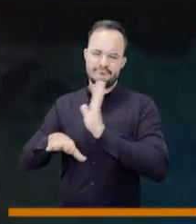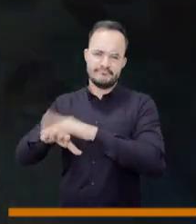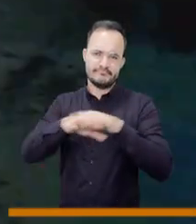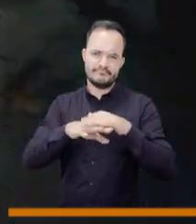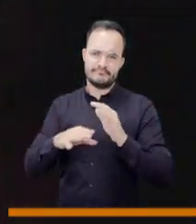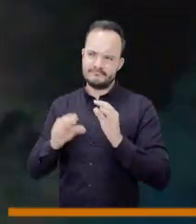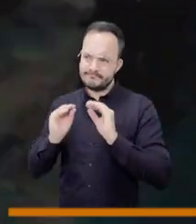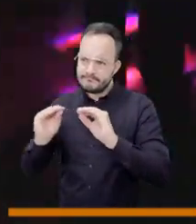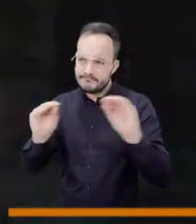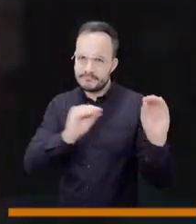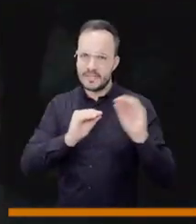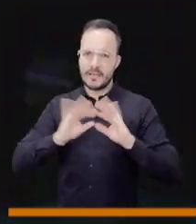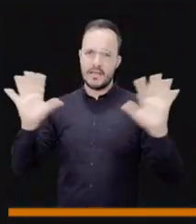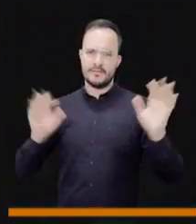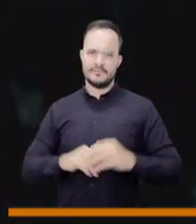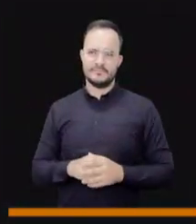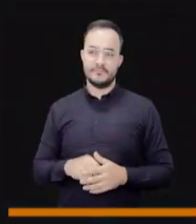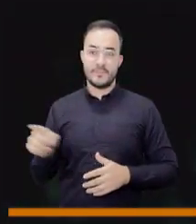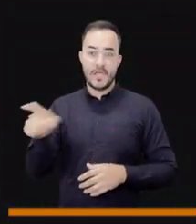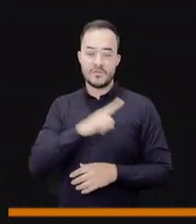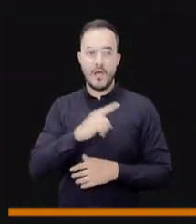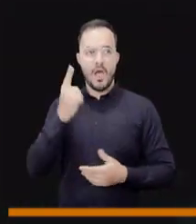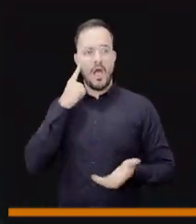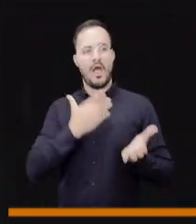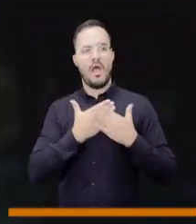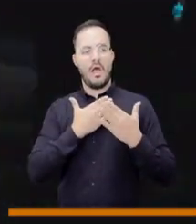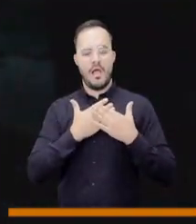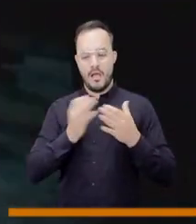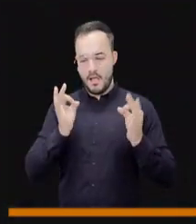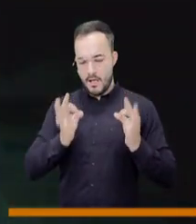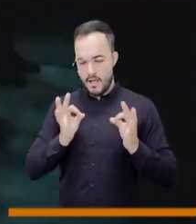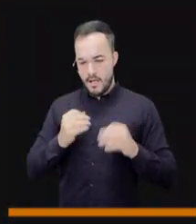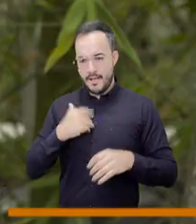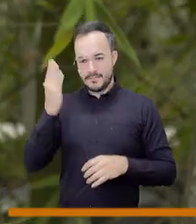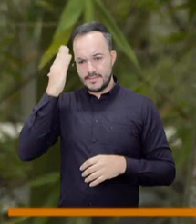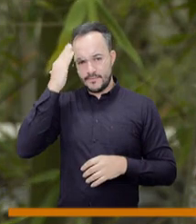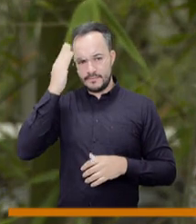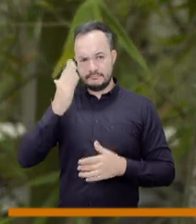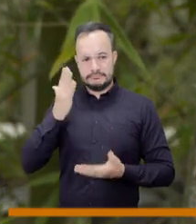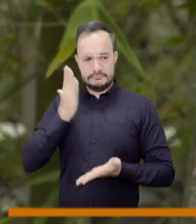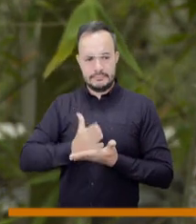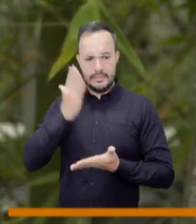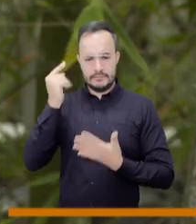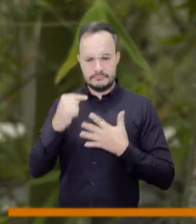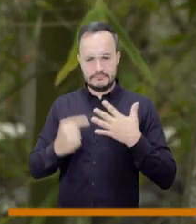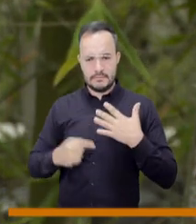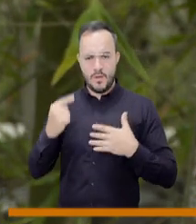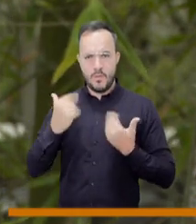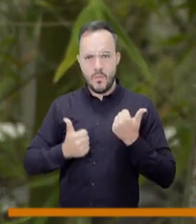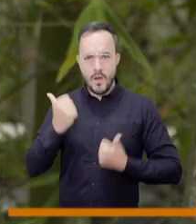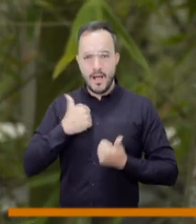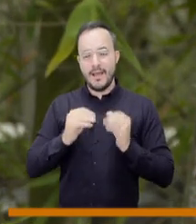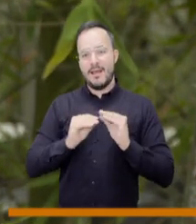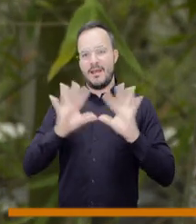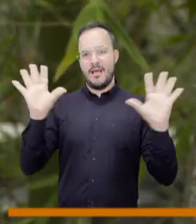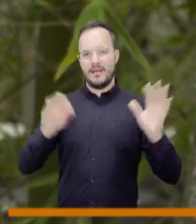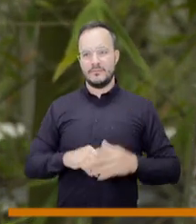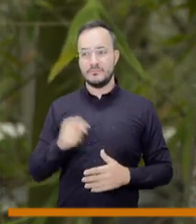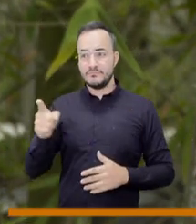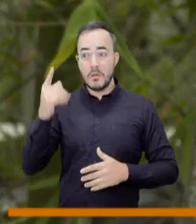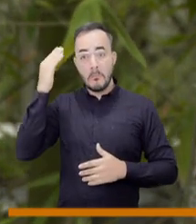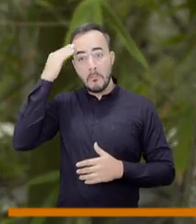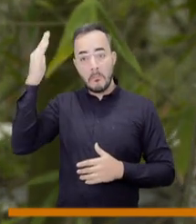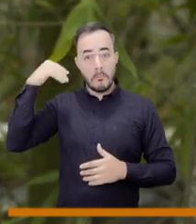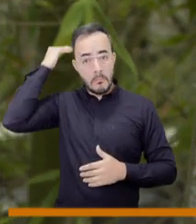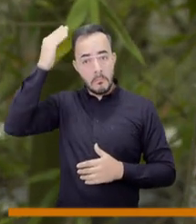a detectar tempranamente signos y síntomas de que pudieran estar consumiendo esa sustancia y entrar en